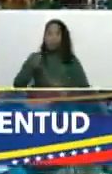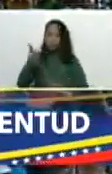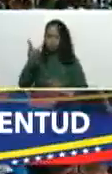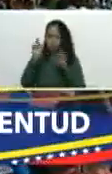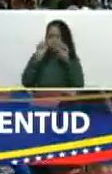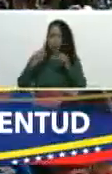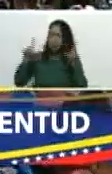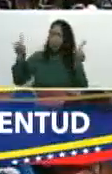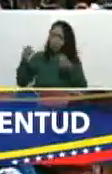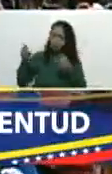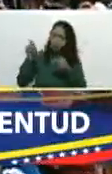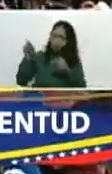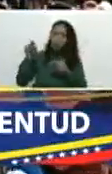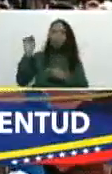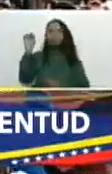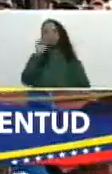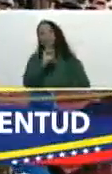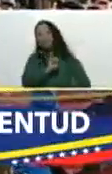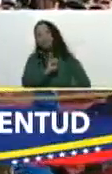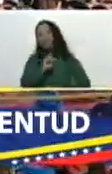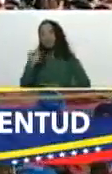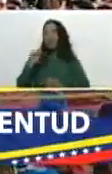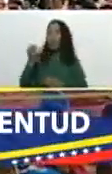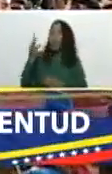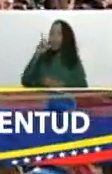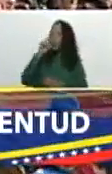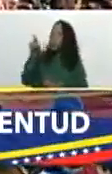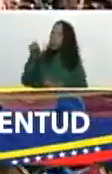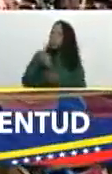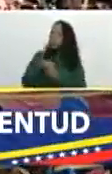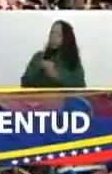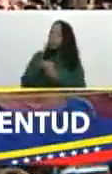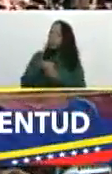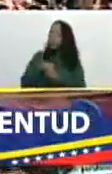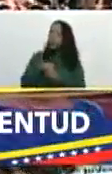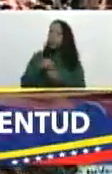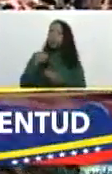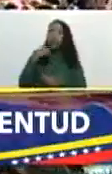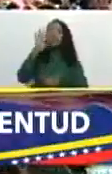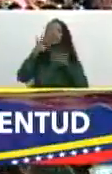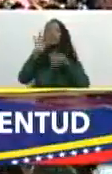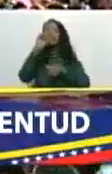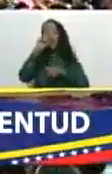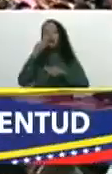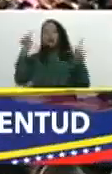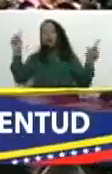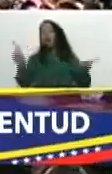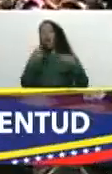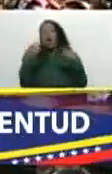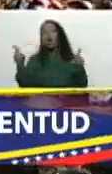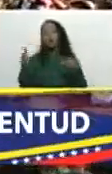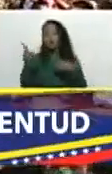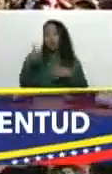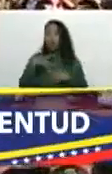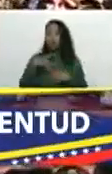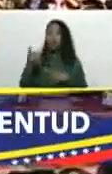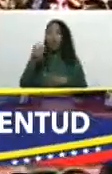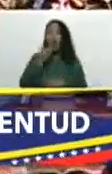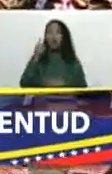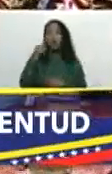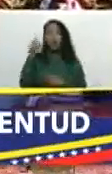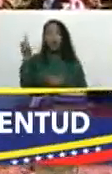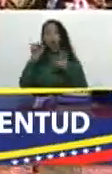de orquesta? Así es. Así es. ¿Cuántos años tienes ahí? Ya tengo 13 años en el sistema de orquesta. O sea, ingresaste chamita, pues, a